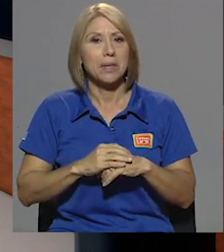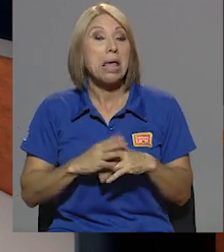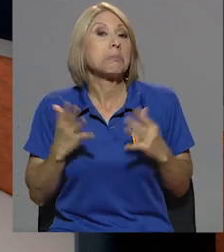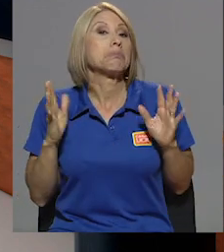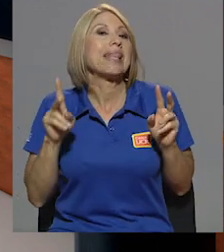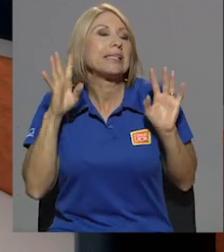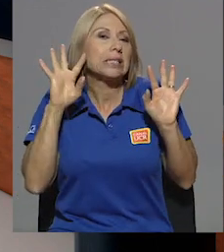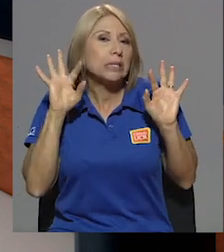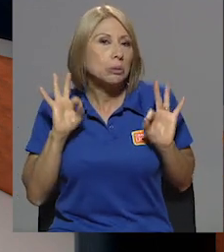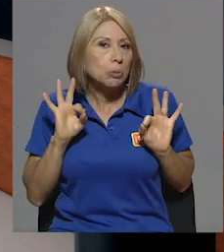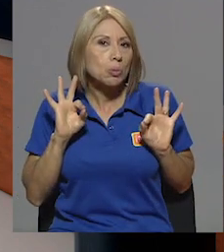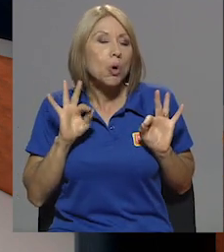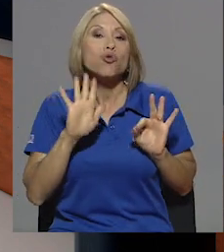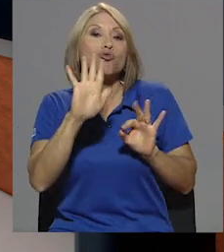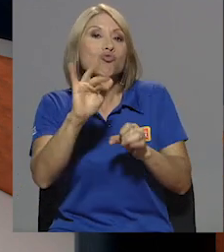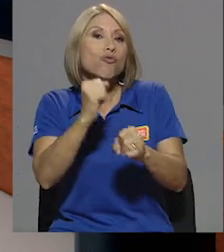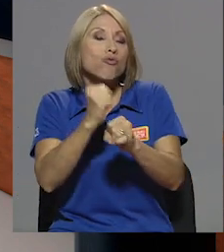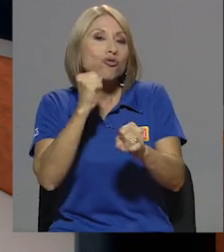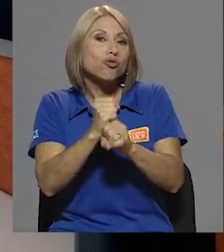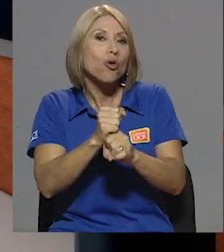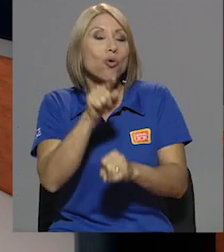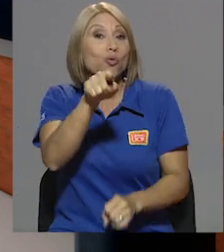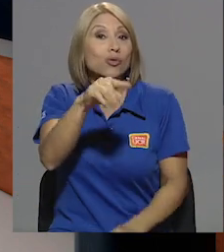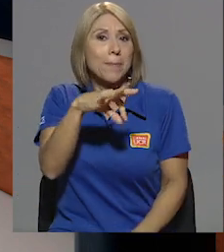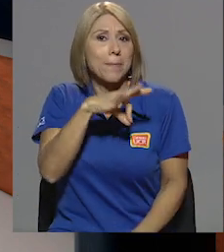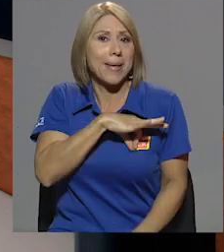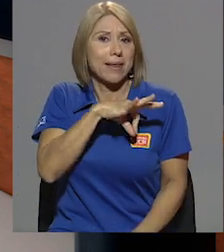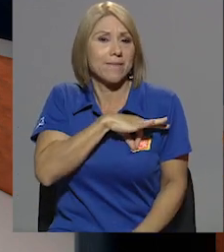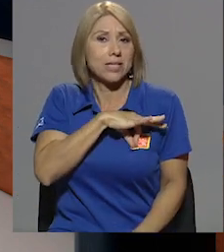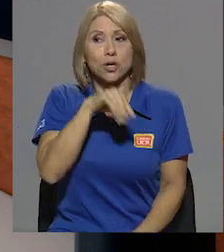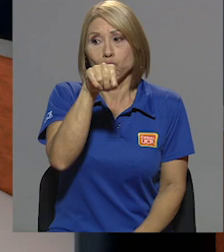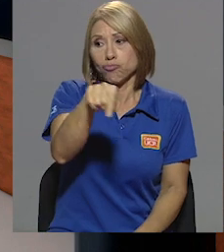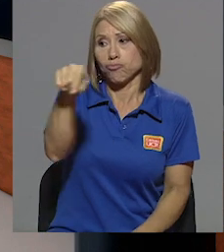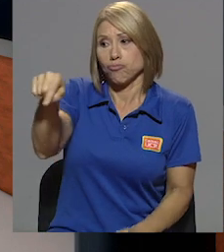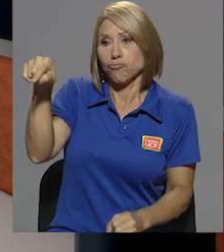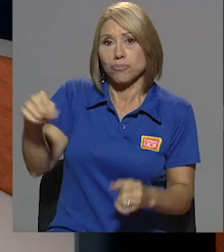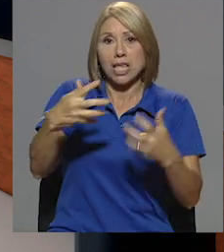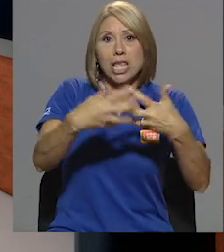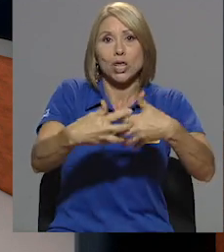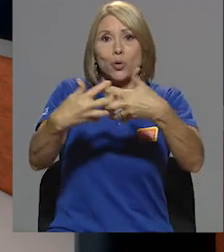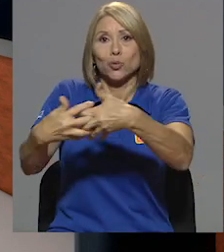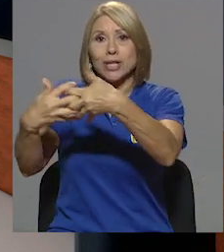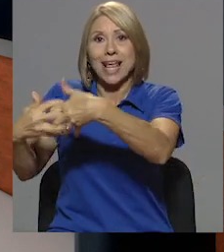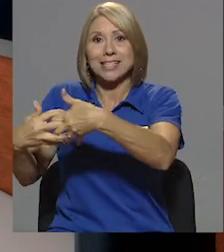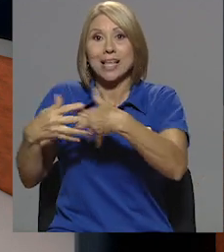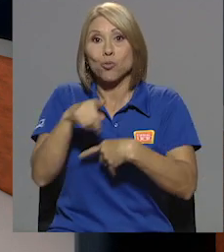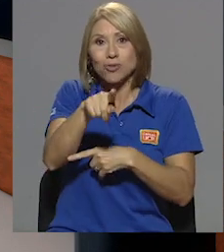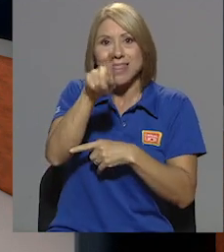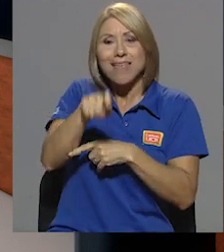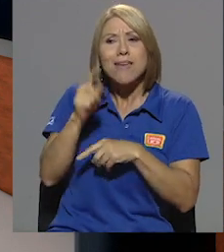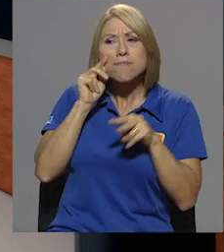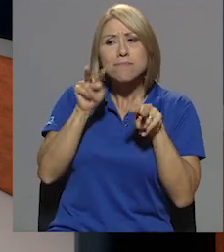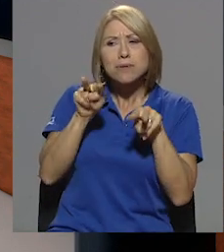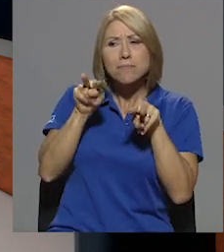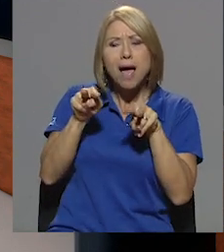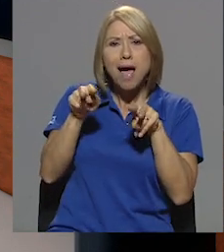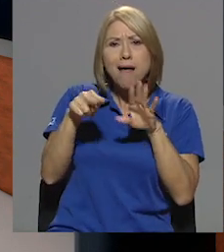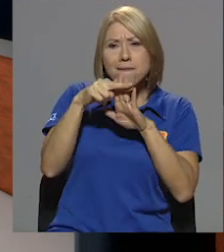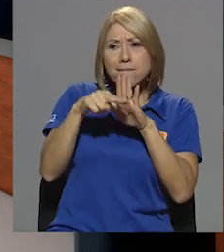supongamos ahora que desde su función usted benefició a las industrias que pretendía regular